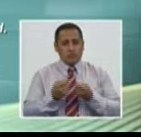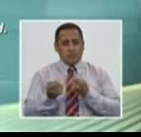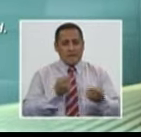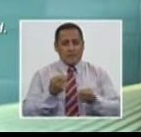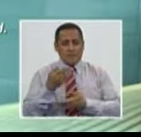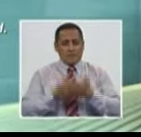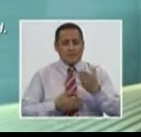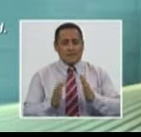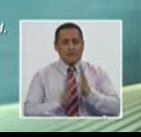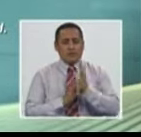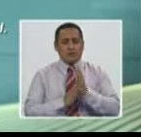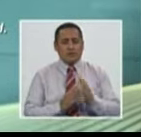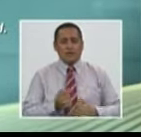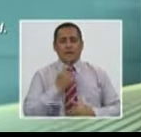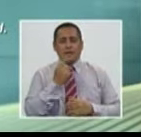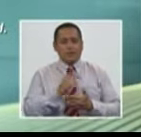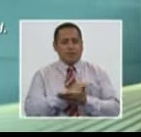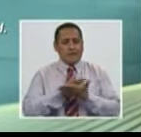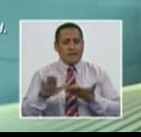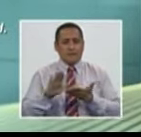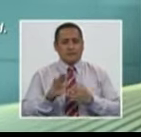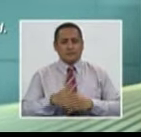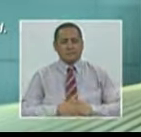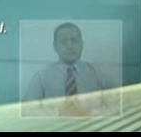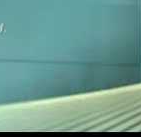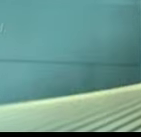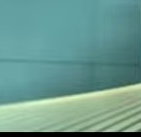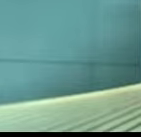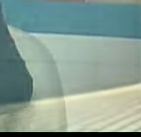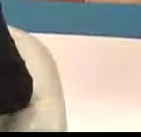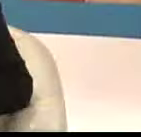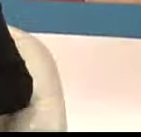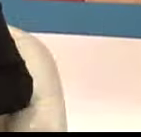los trámites de la defensoría son gratuitos